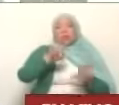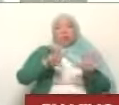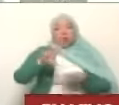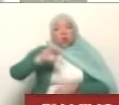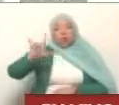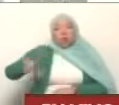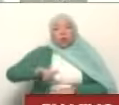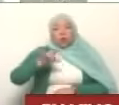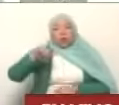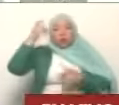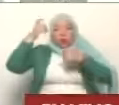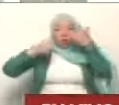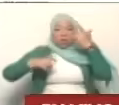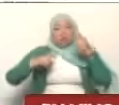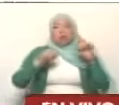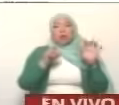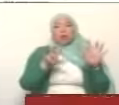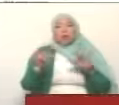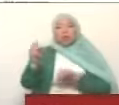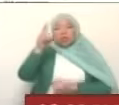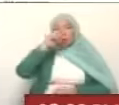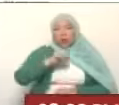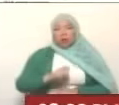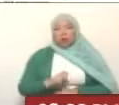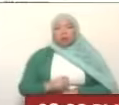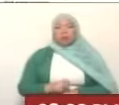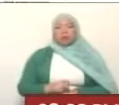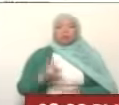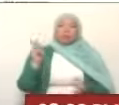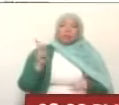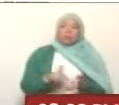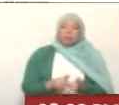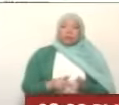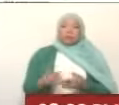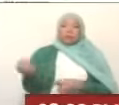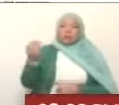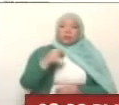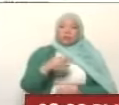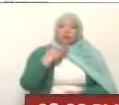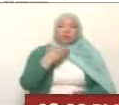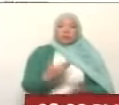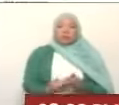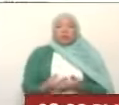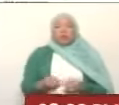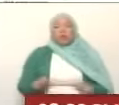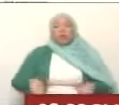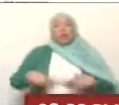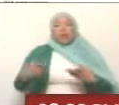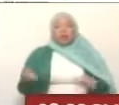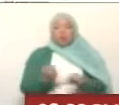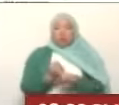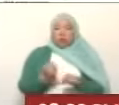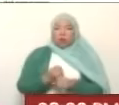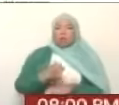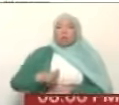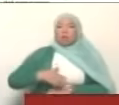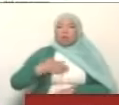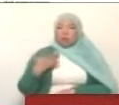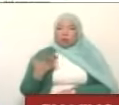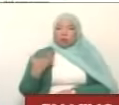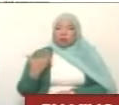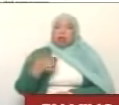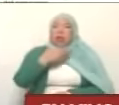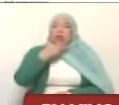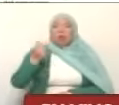nuestro comandante Chávez cumple 70 años. Y tenemos que darle el más grande regalo que podamos darle a